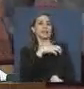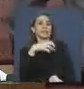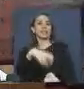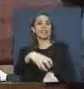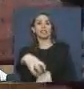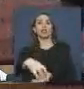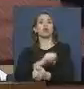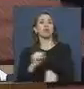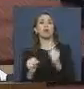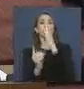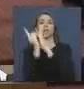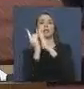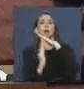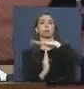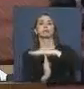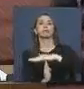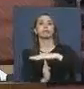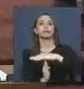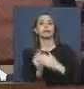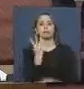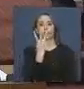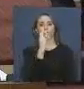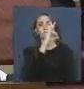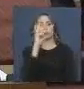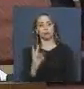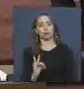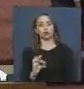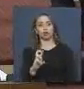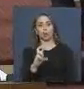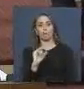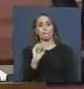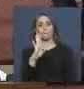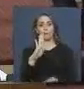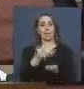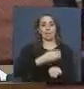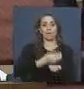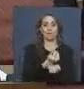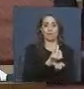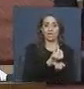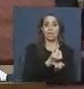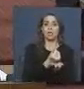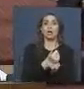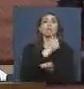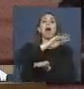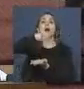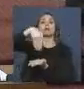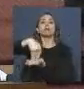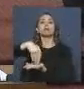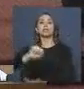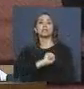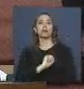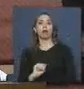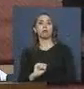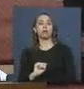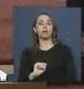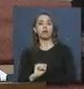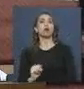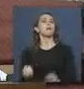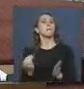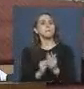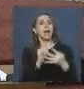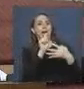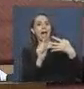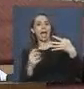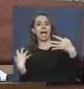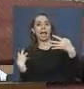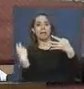Reflejo de esto es que más del 40% del PIB se concentra en la región metropolitana. Tenemos que dar mayores atribuciones